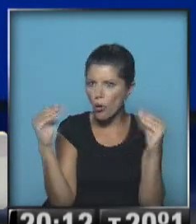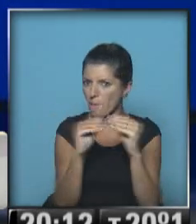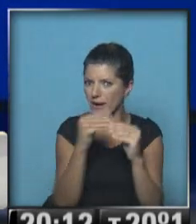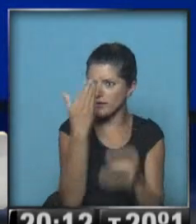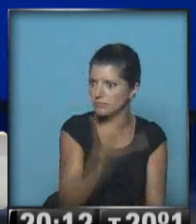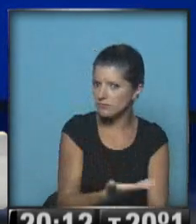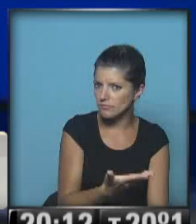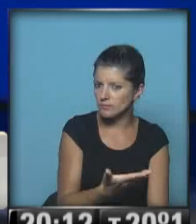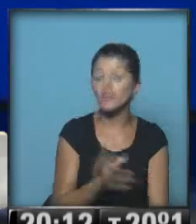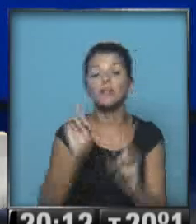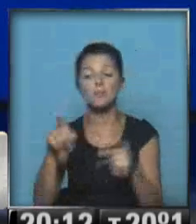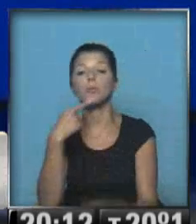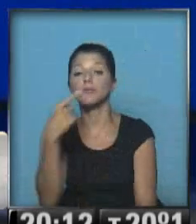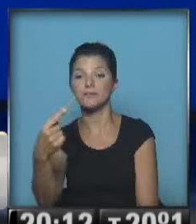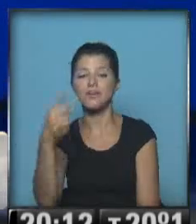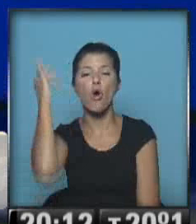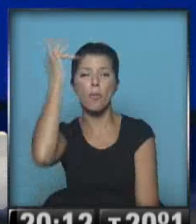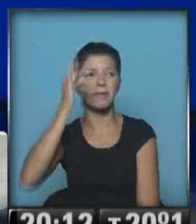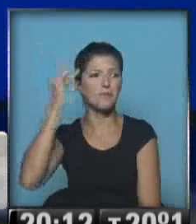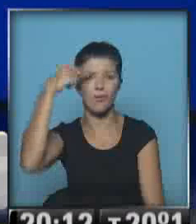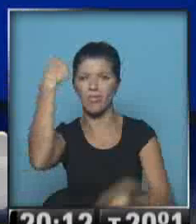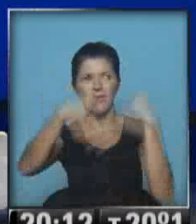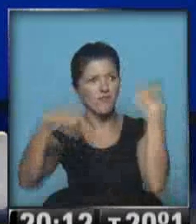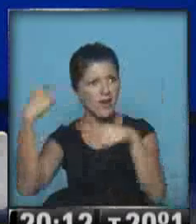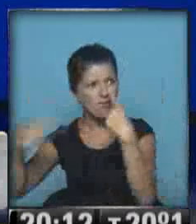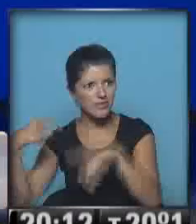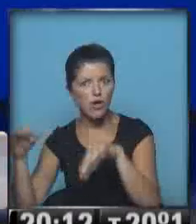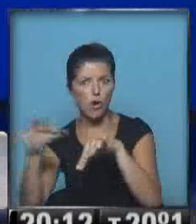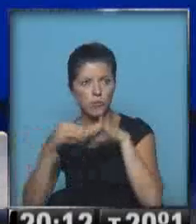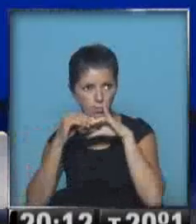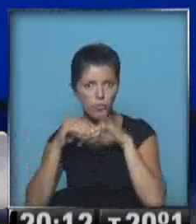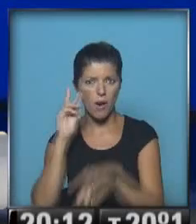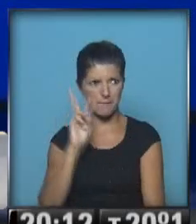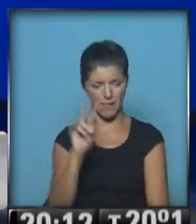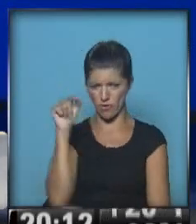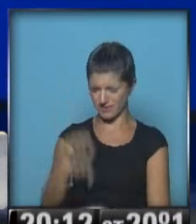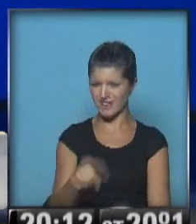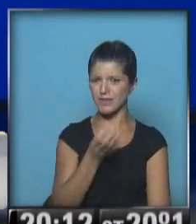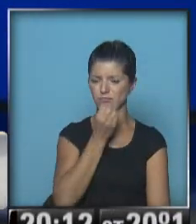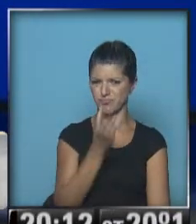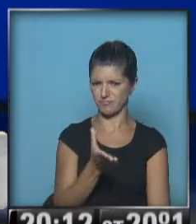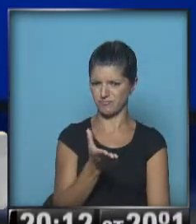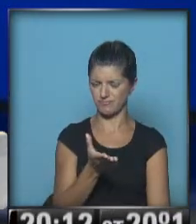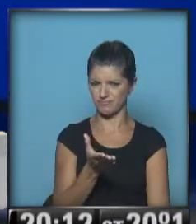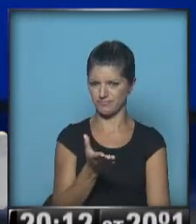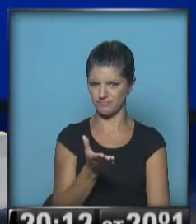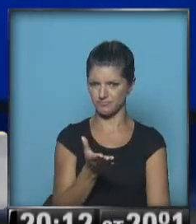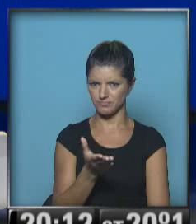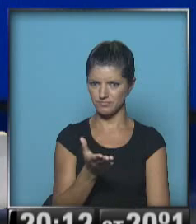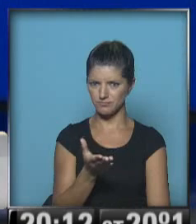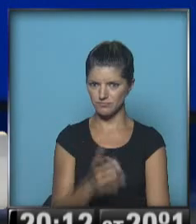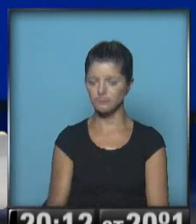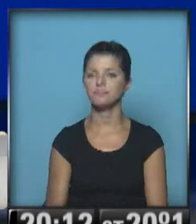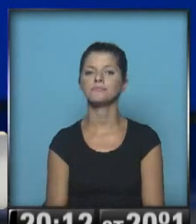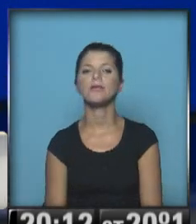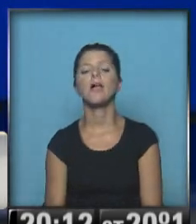mismo se puede hablar de la cantidad de obispos que desfilaron en esta en esta película que habría